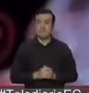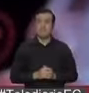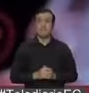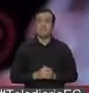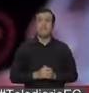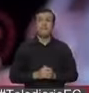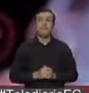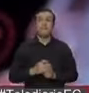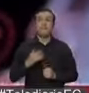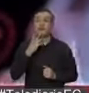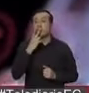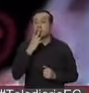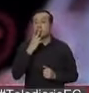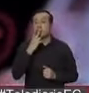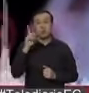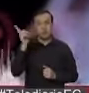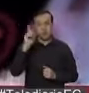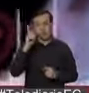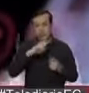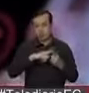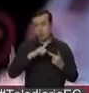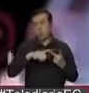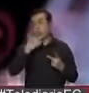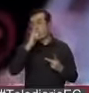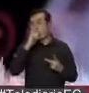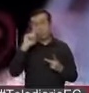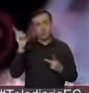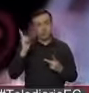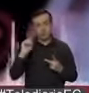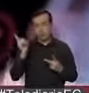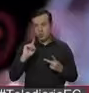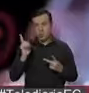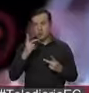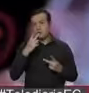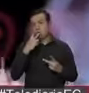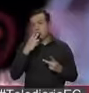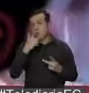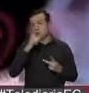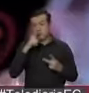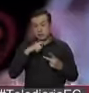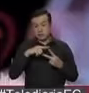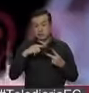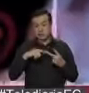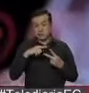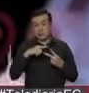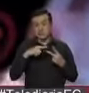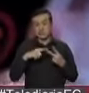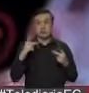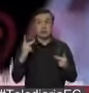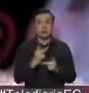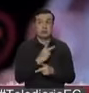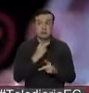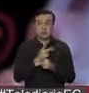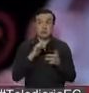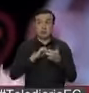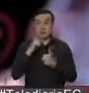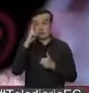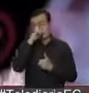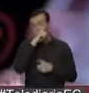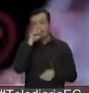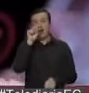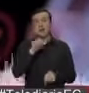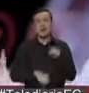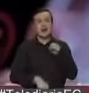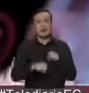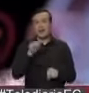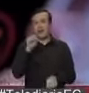hay cómo fumar. No tomar licor, tanto el cigarrillo como el tabaco generan depresión o bajan